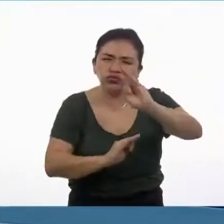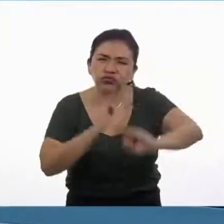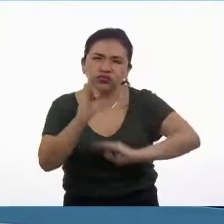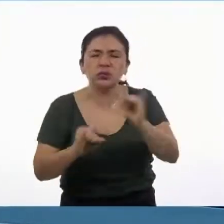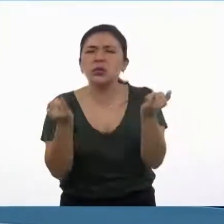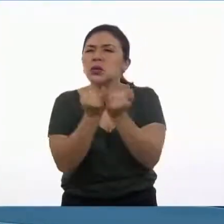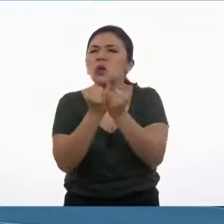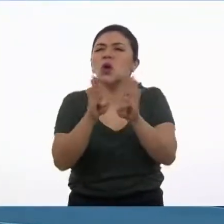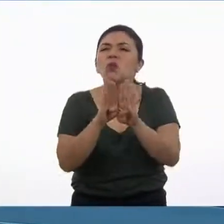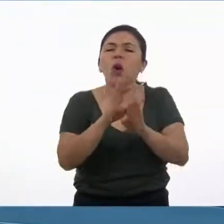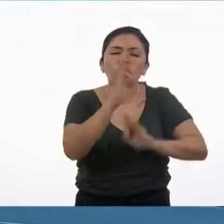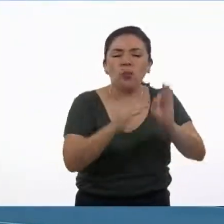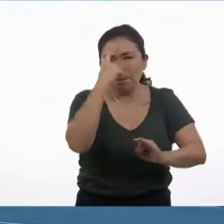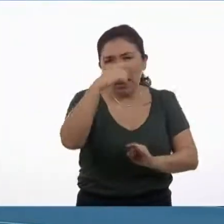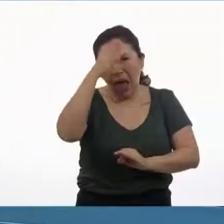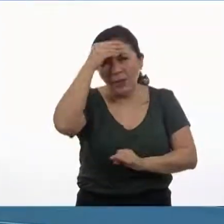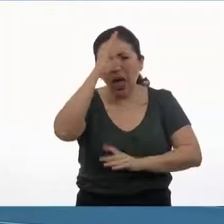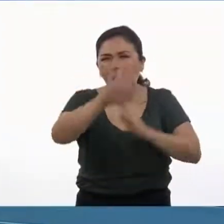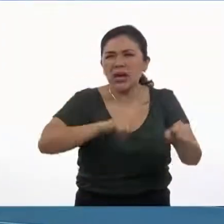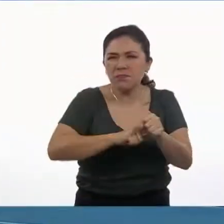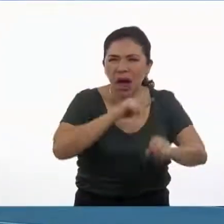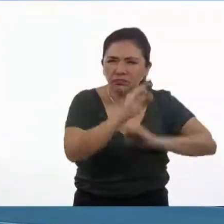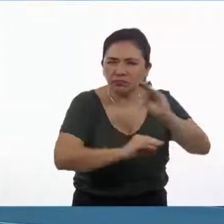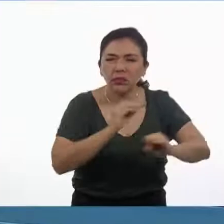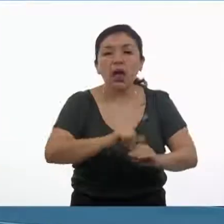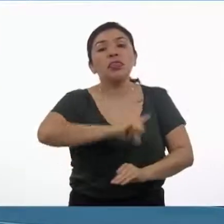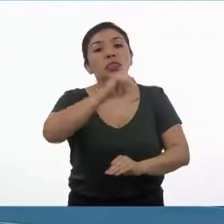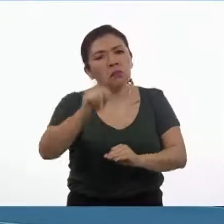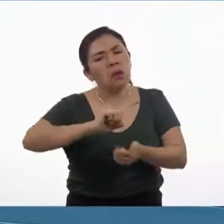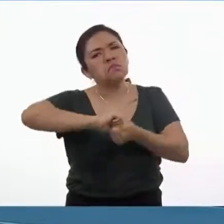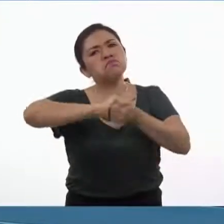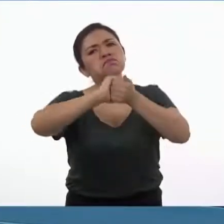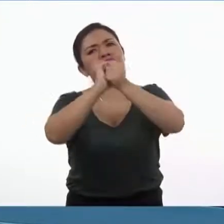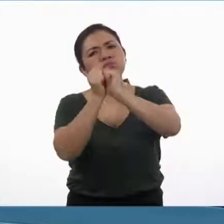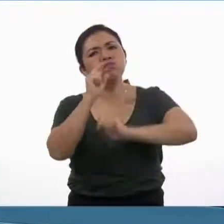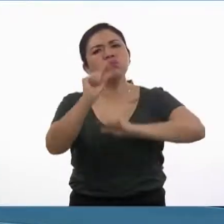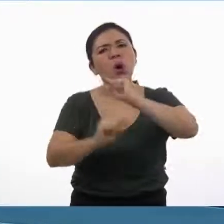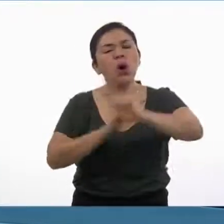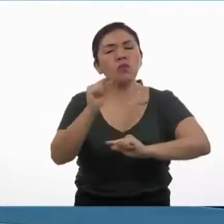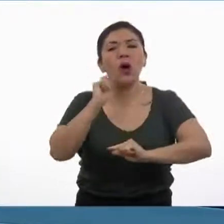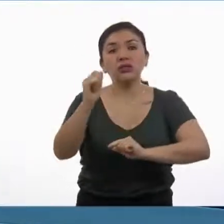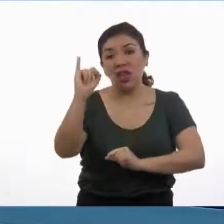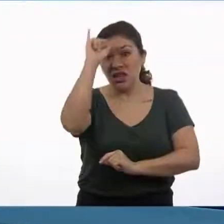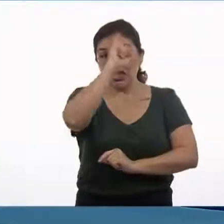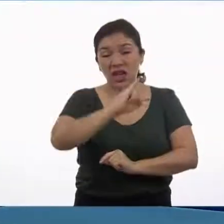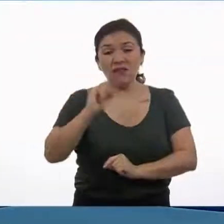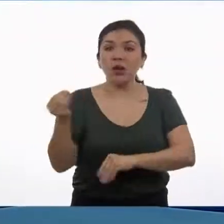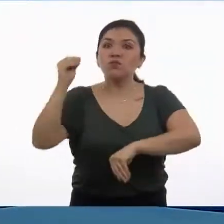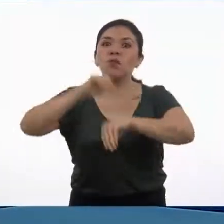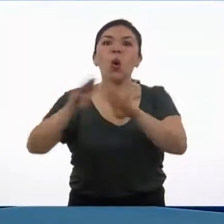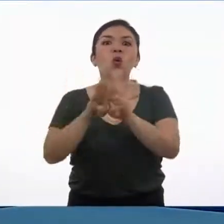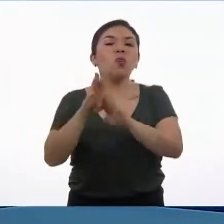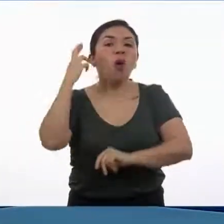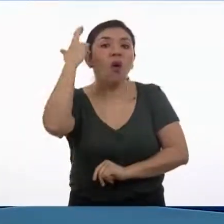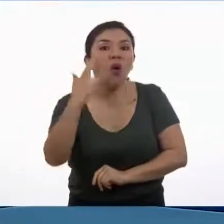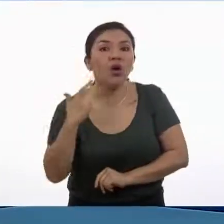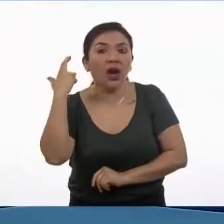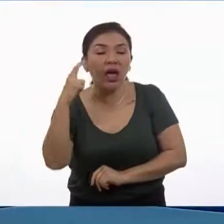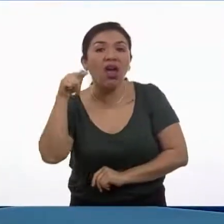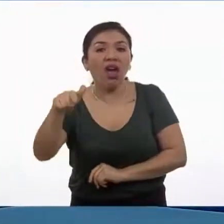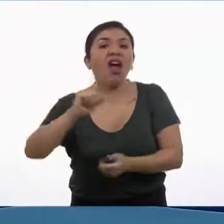la domesticación de animales. Incluso poco a poco se convirtieron a su jefe de tribu en rey, así que no